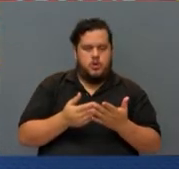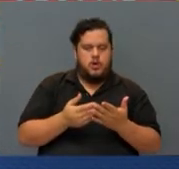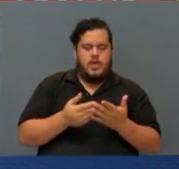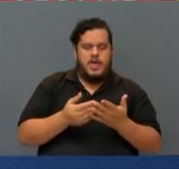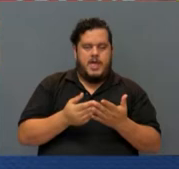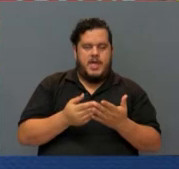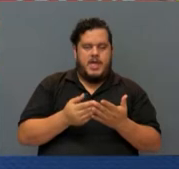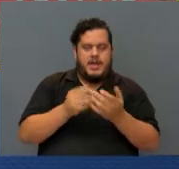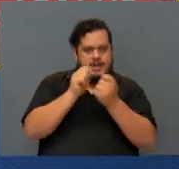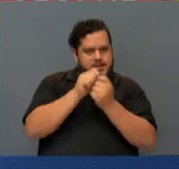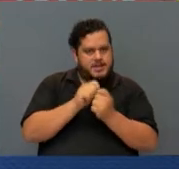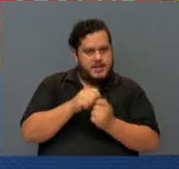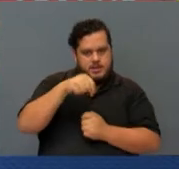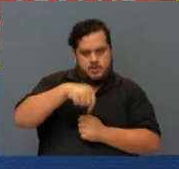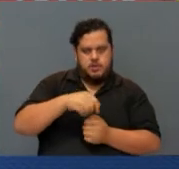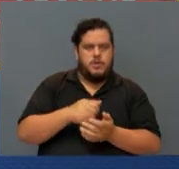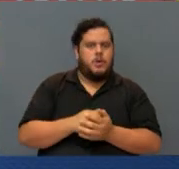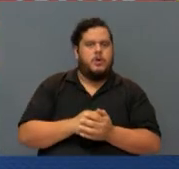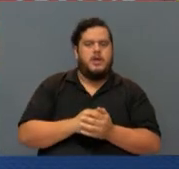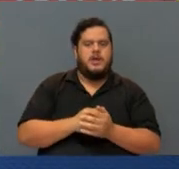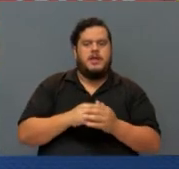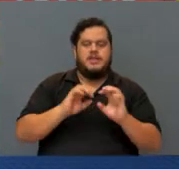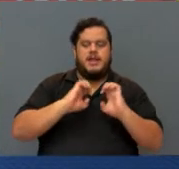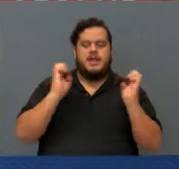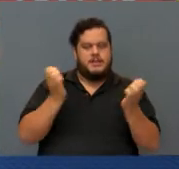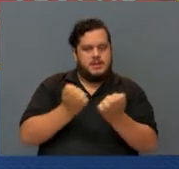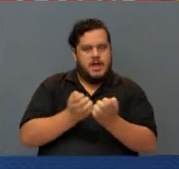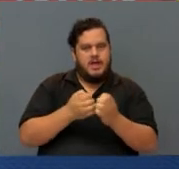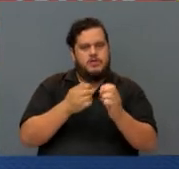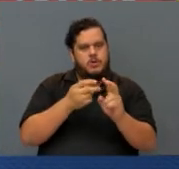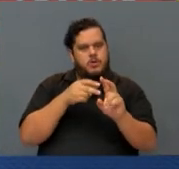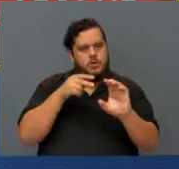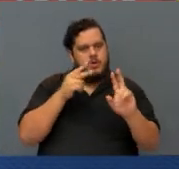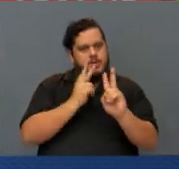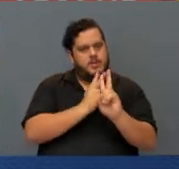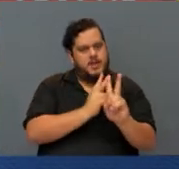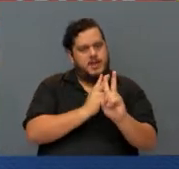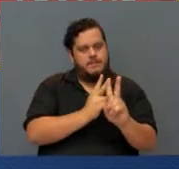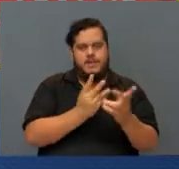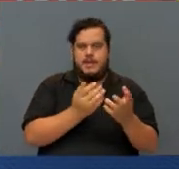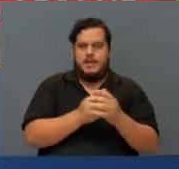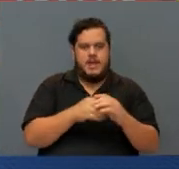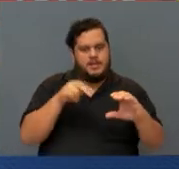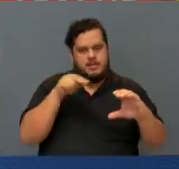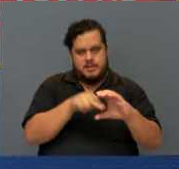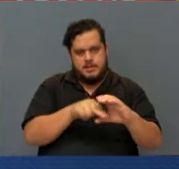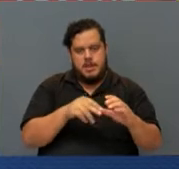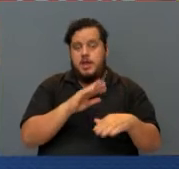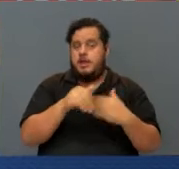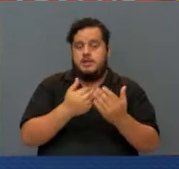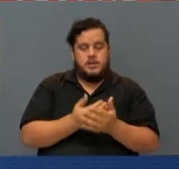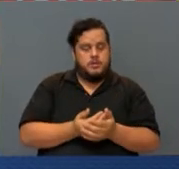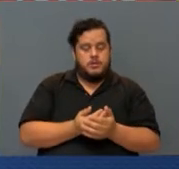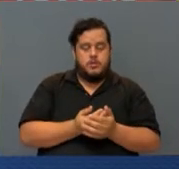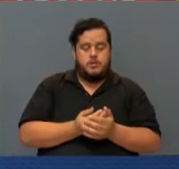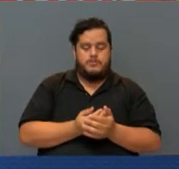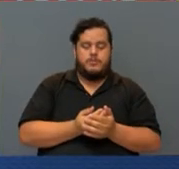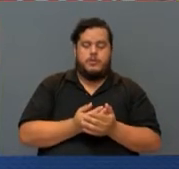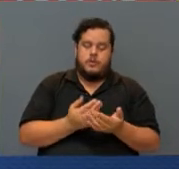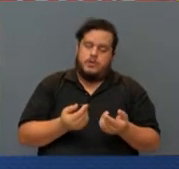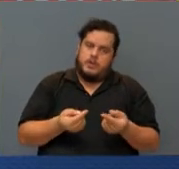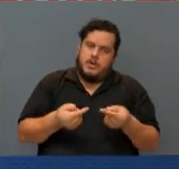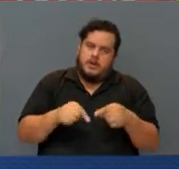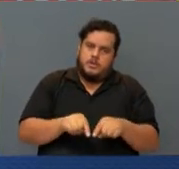hoy de la bombonera de la vela de el sepelio de todo lo que lo que ha ocurrido